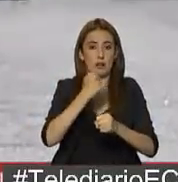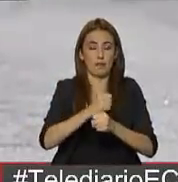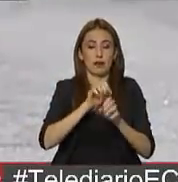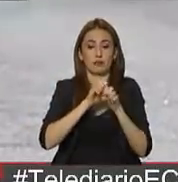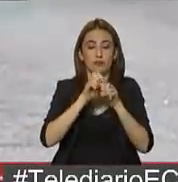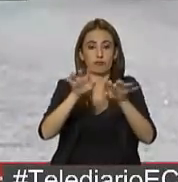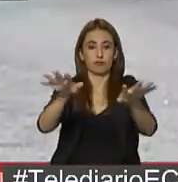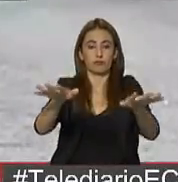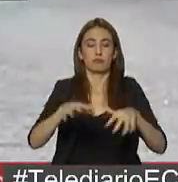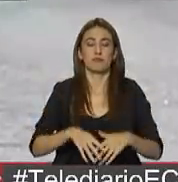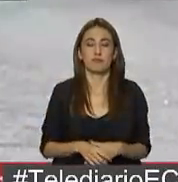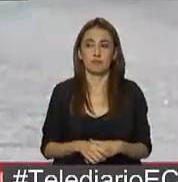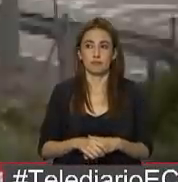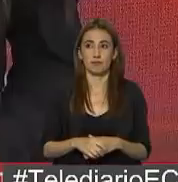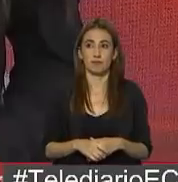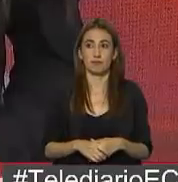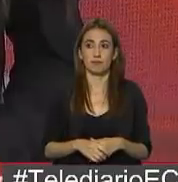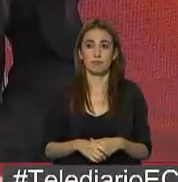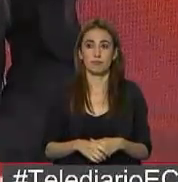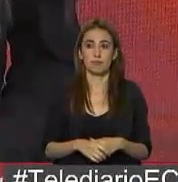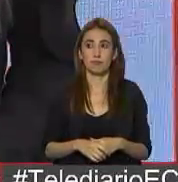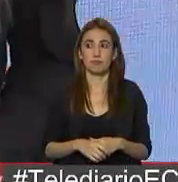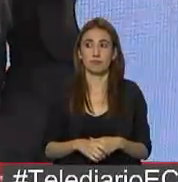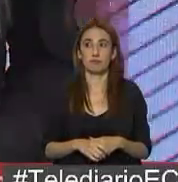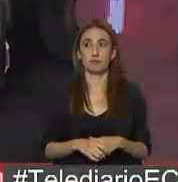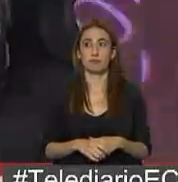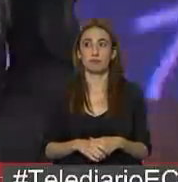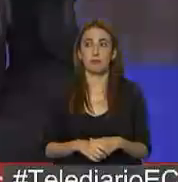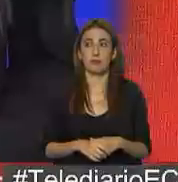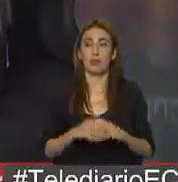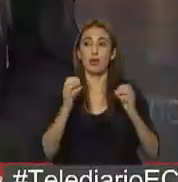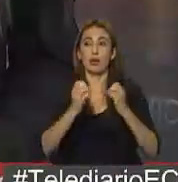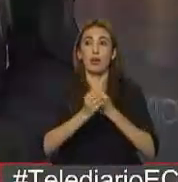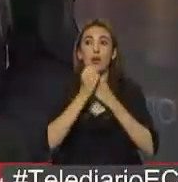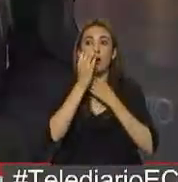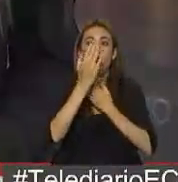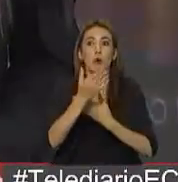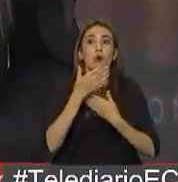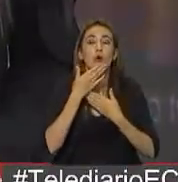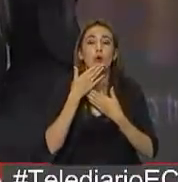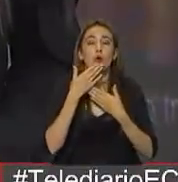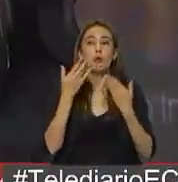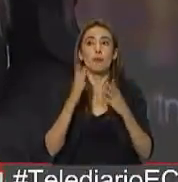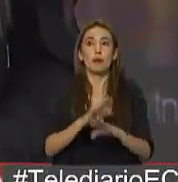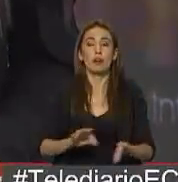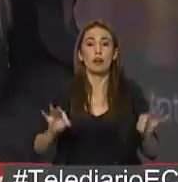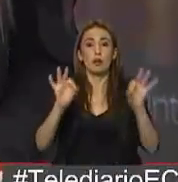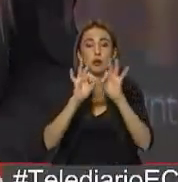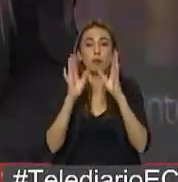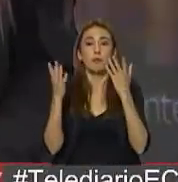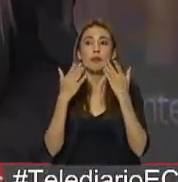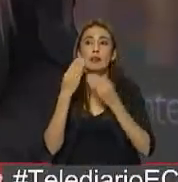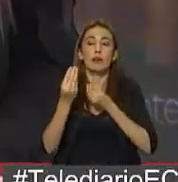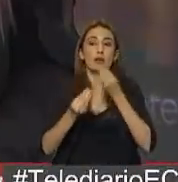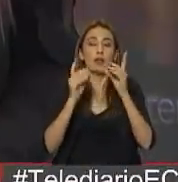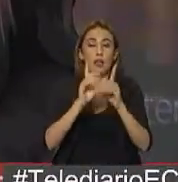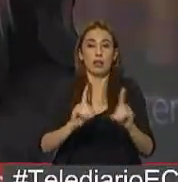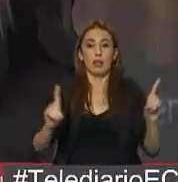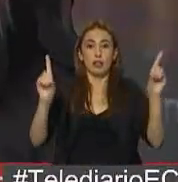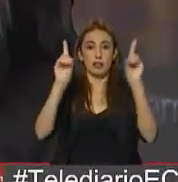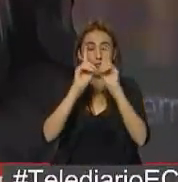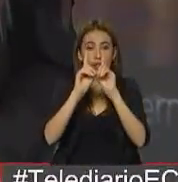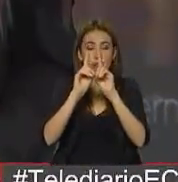Fernanda de la Bastida, Ecuador TV. Ahora tenemos un informe de nuestra cadena aliada La Voz de América sobre la cifra de contagios